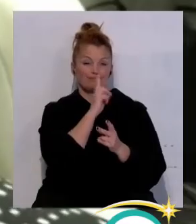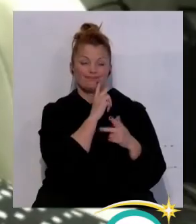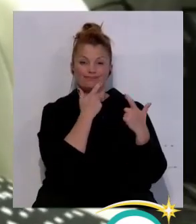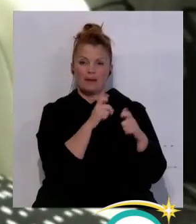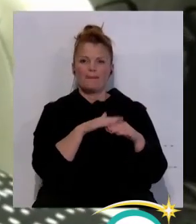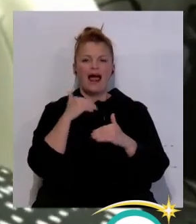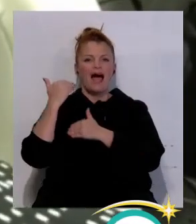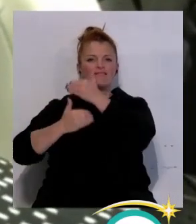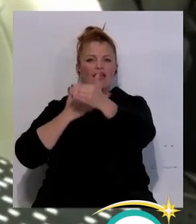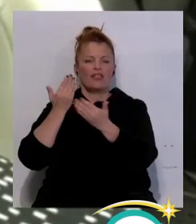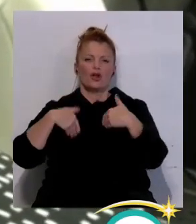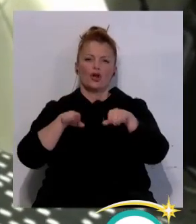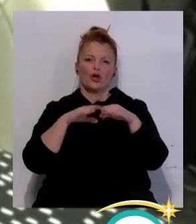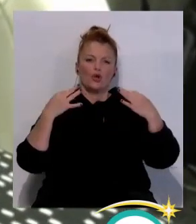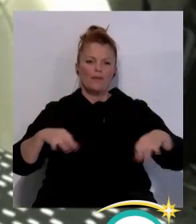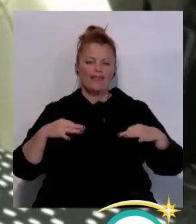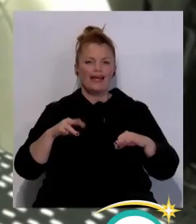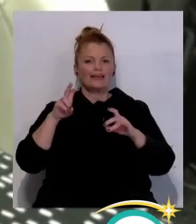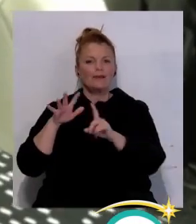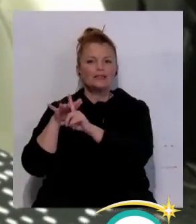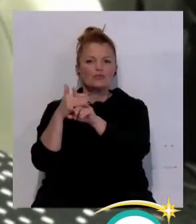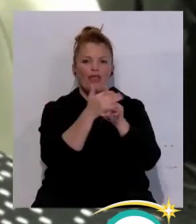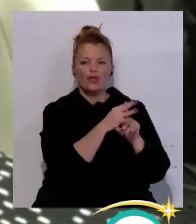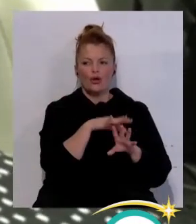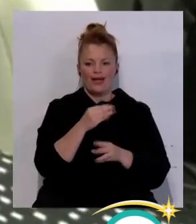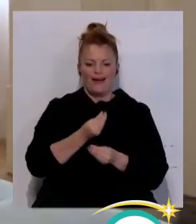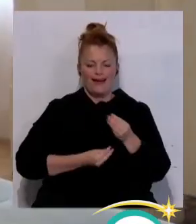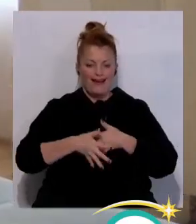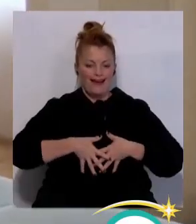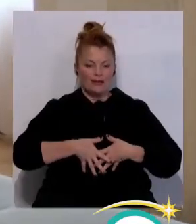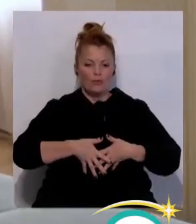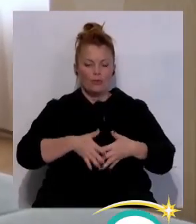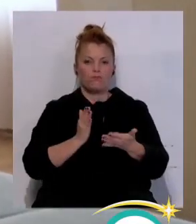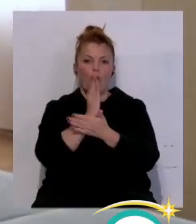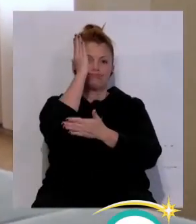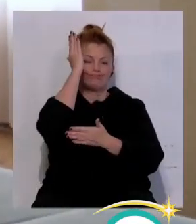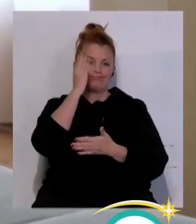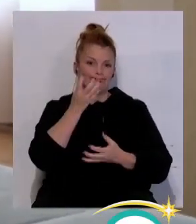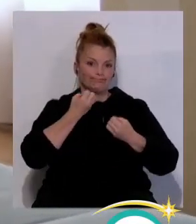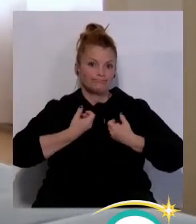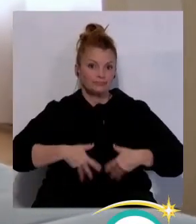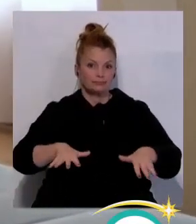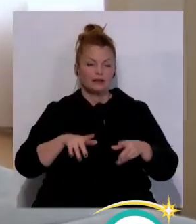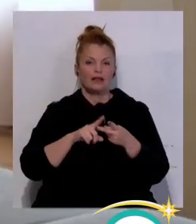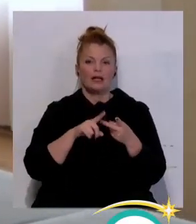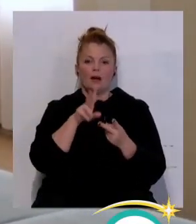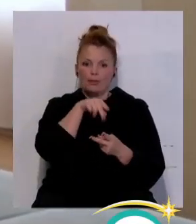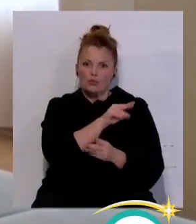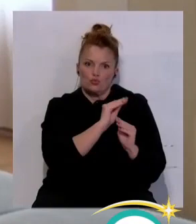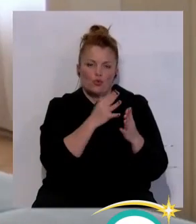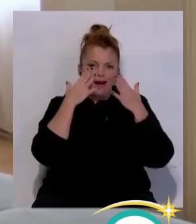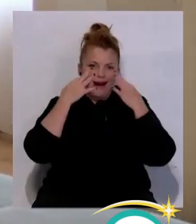para avanzar en normalizar los casos en los que la gestación se ve interrumpida, ya que también forma parte de la